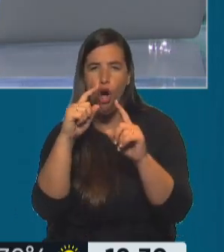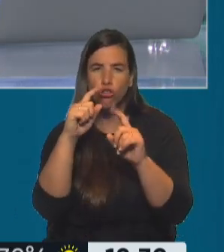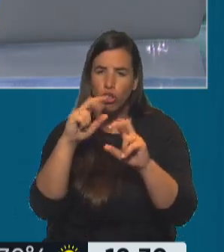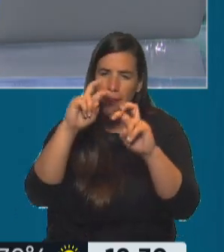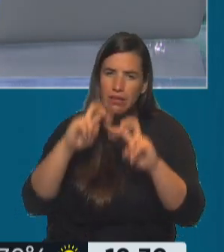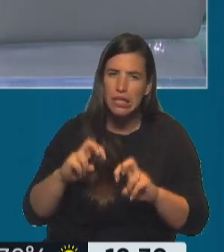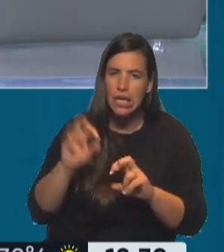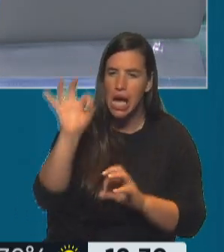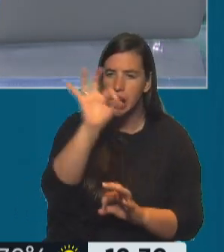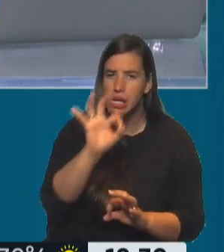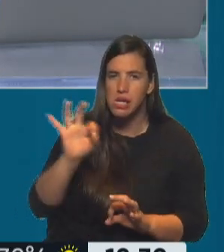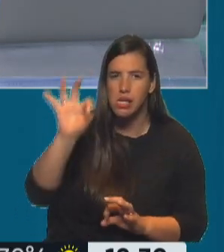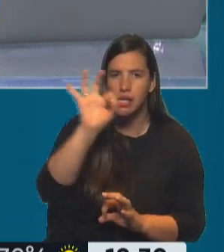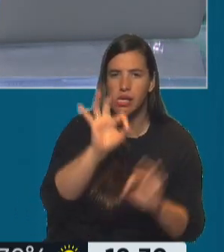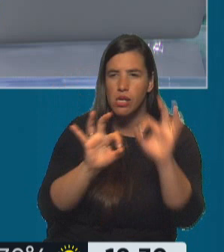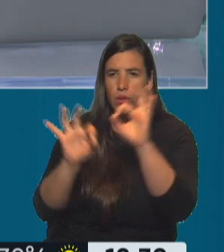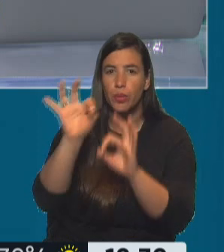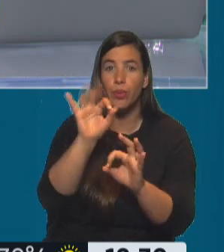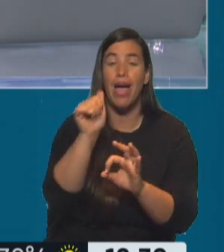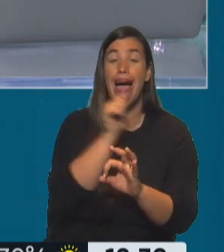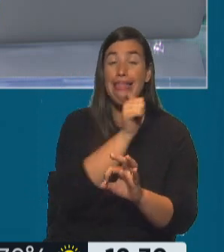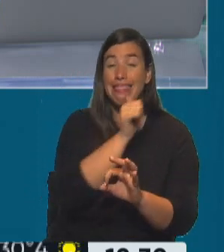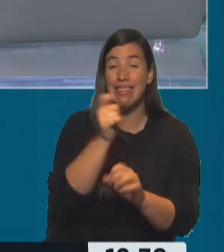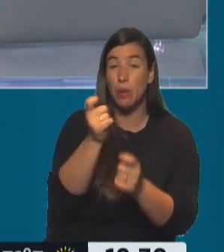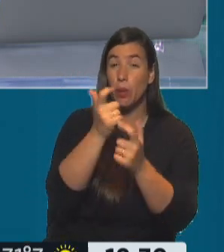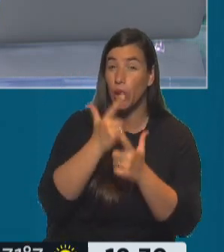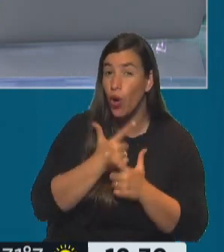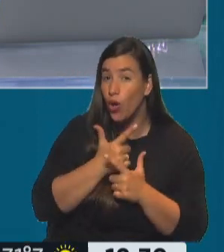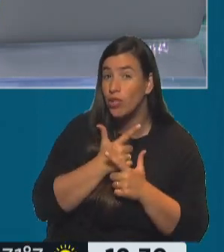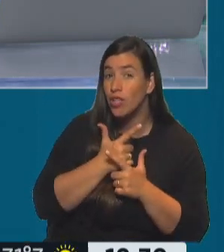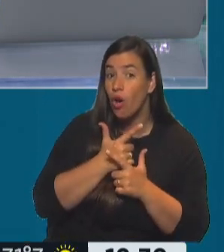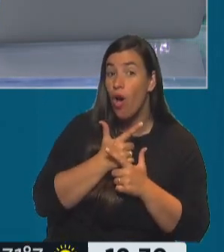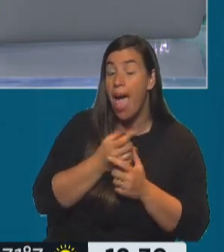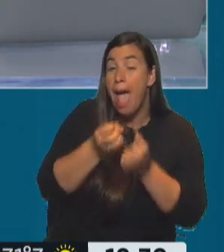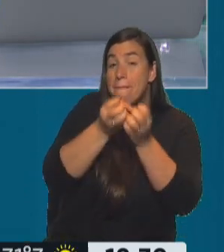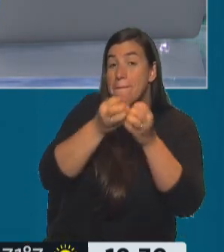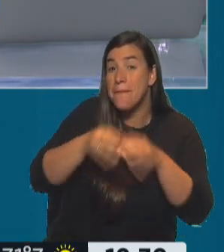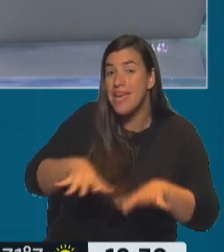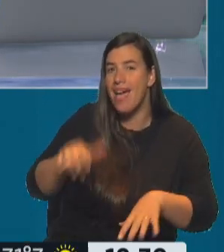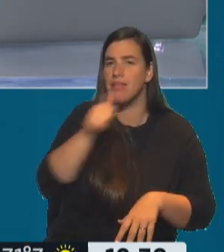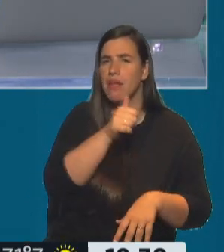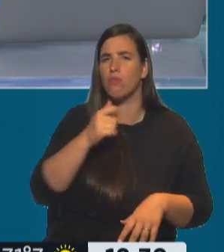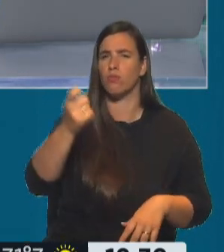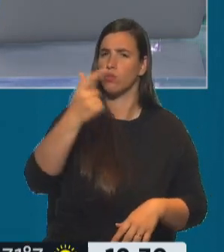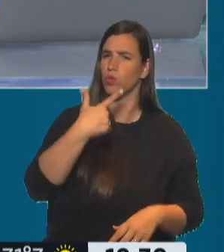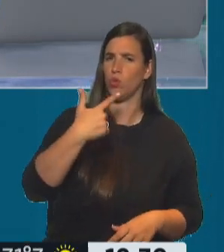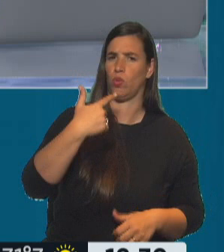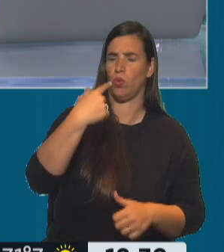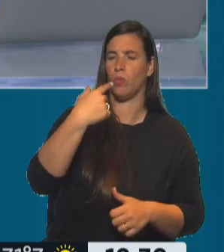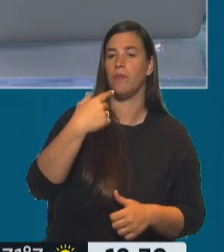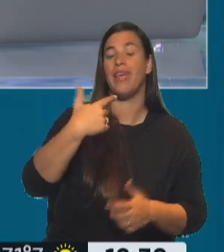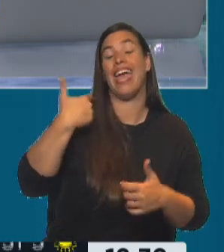controla a qué antibióticos es sensible, comienza a dar un antibiótico, generalmente para este grupo se utilizan